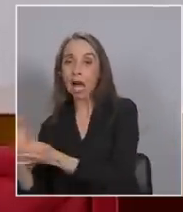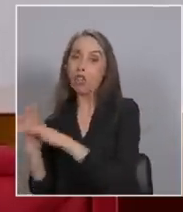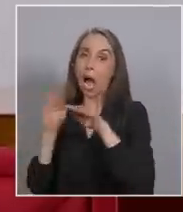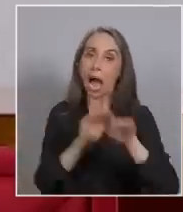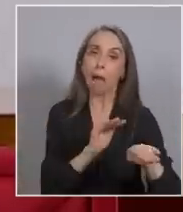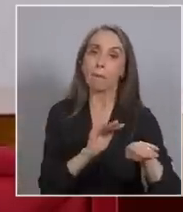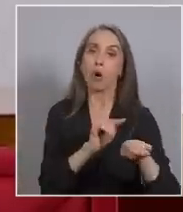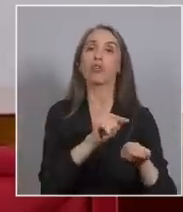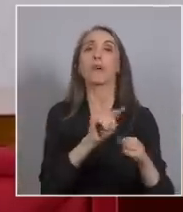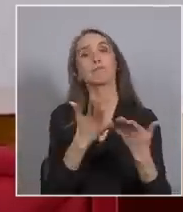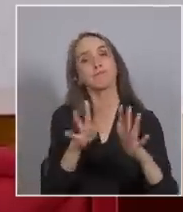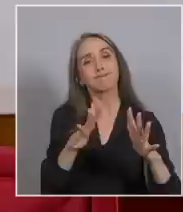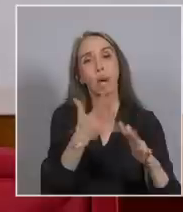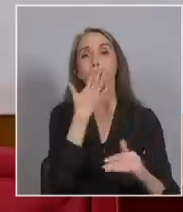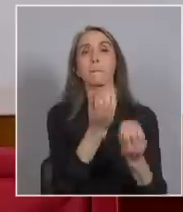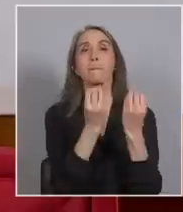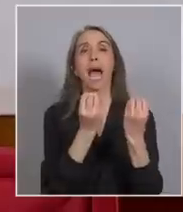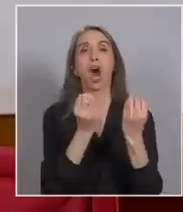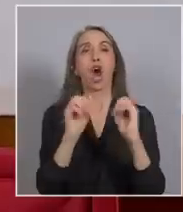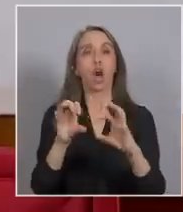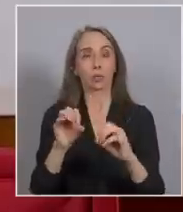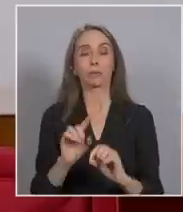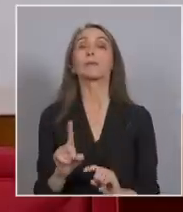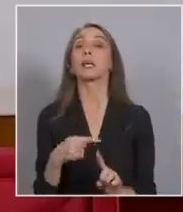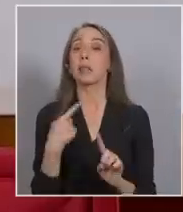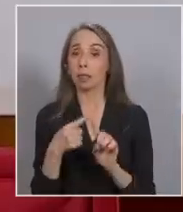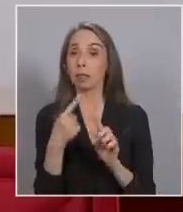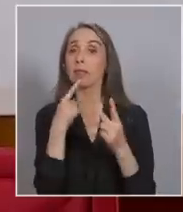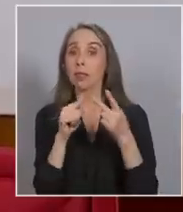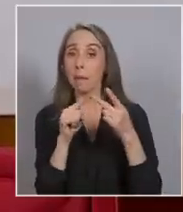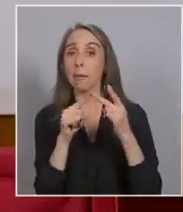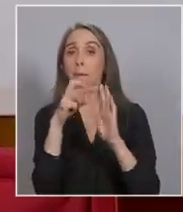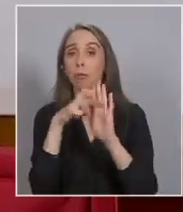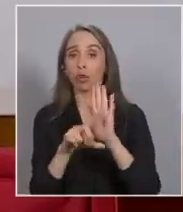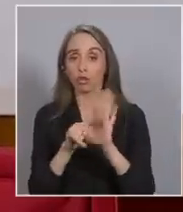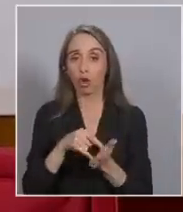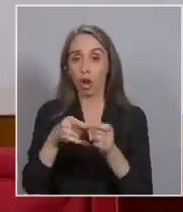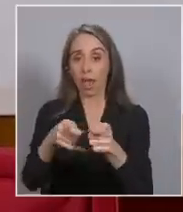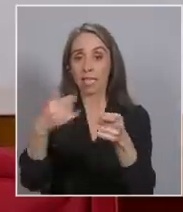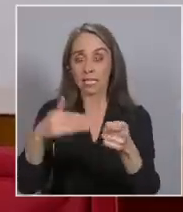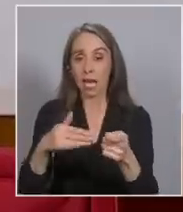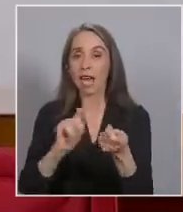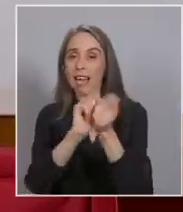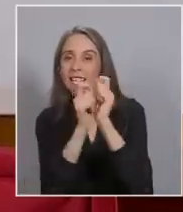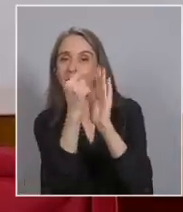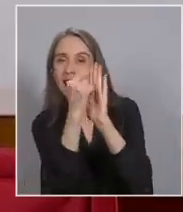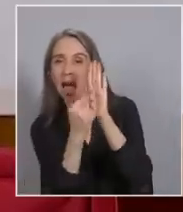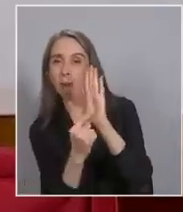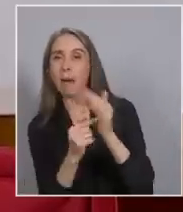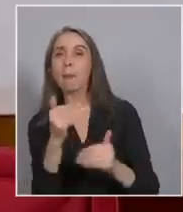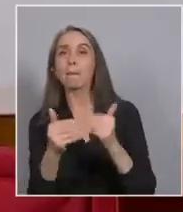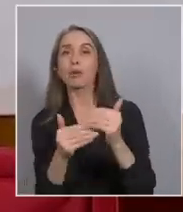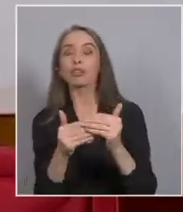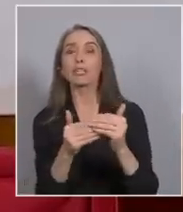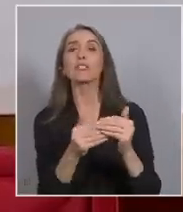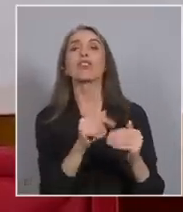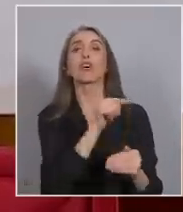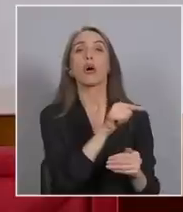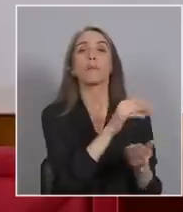para mejorar. Asimismo, hemos ingresado un proyecto de ley que ajusta y corrige algunos aspectos del proceso de